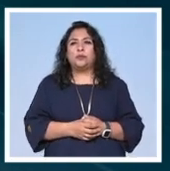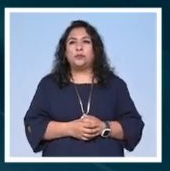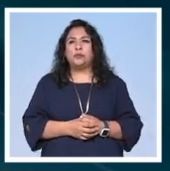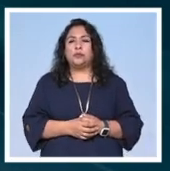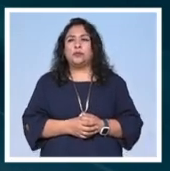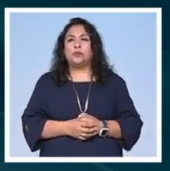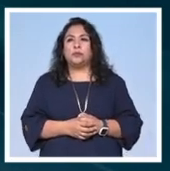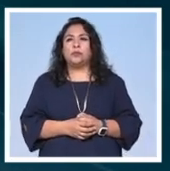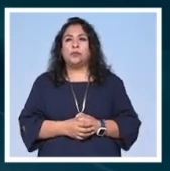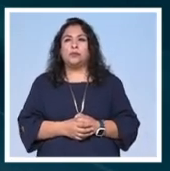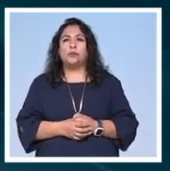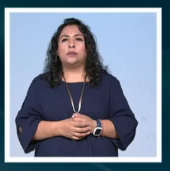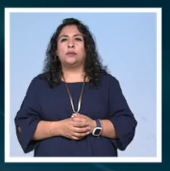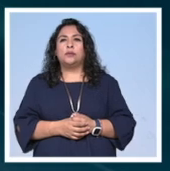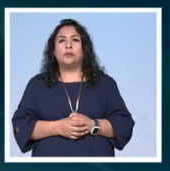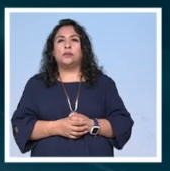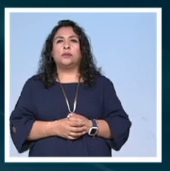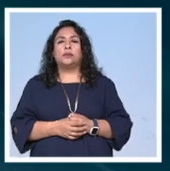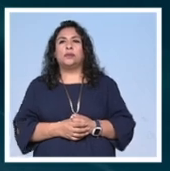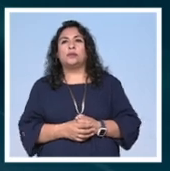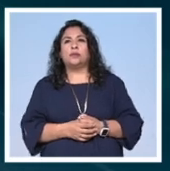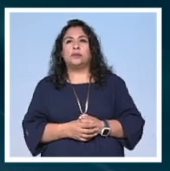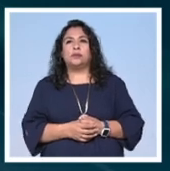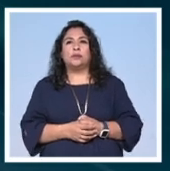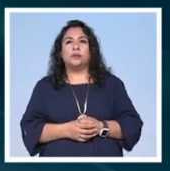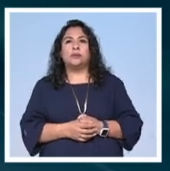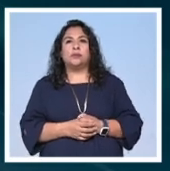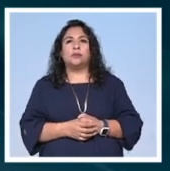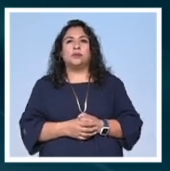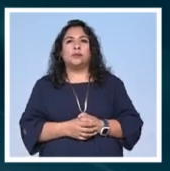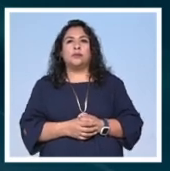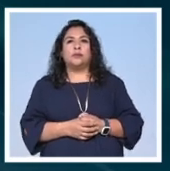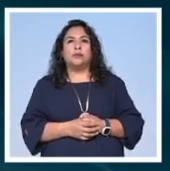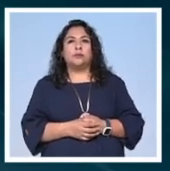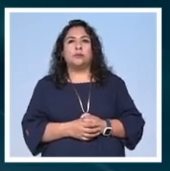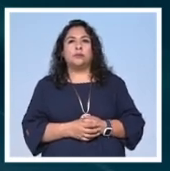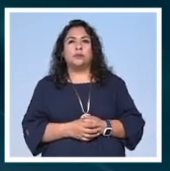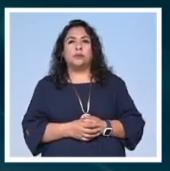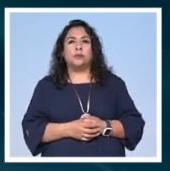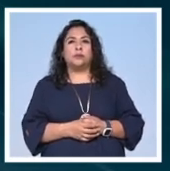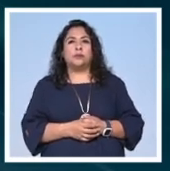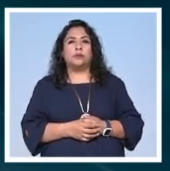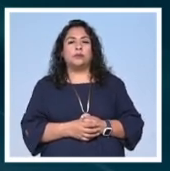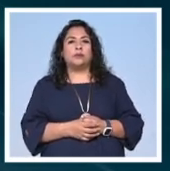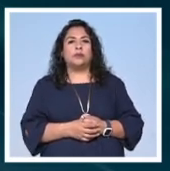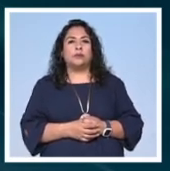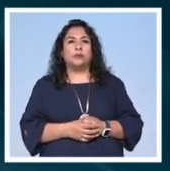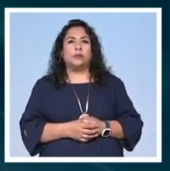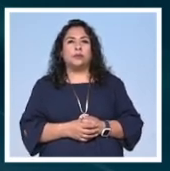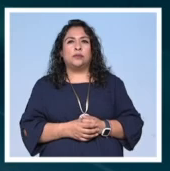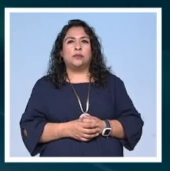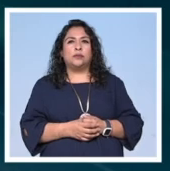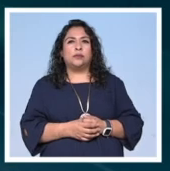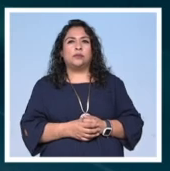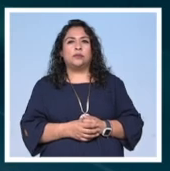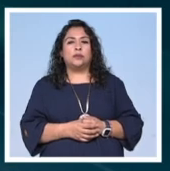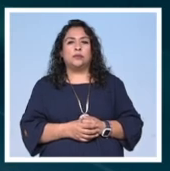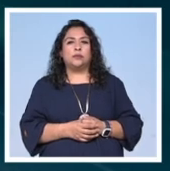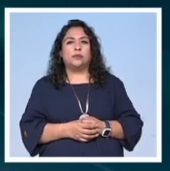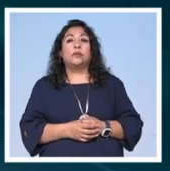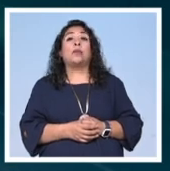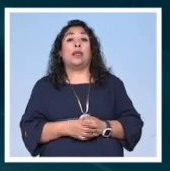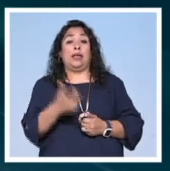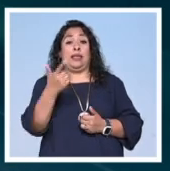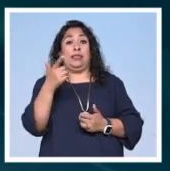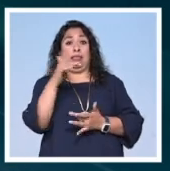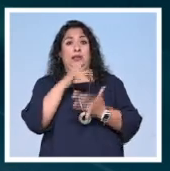mismo un recuerdo al sobre el hor